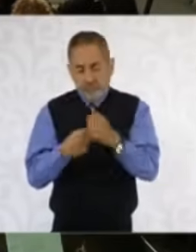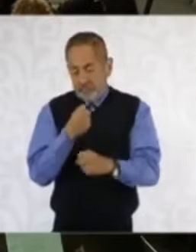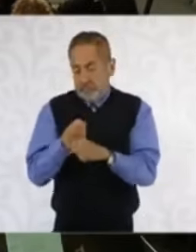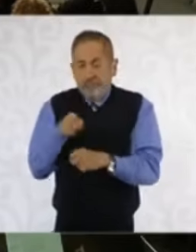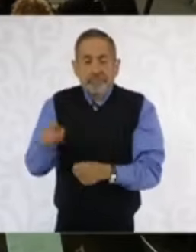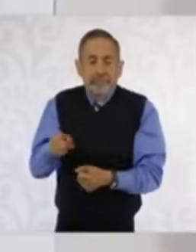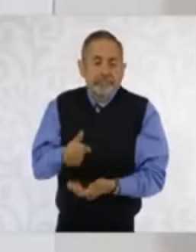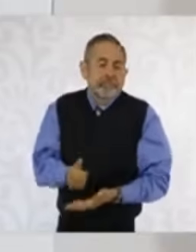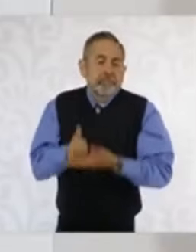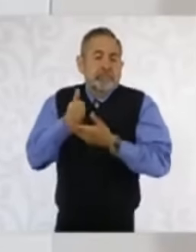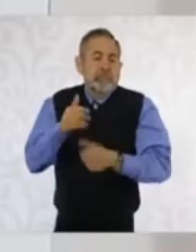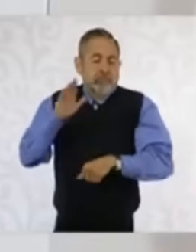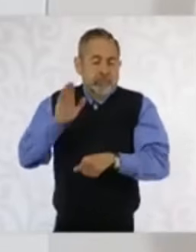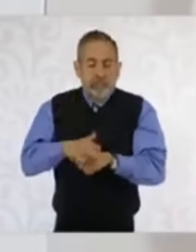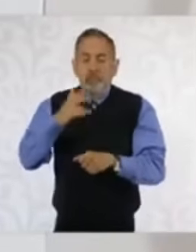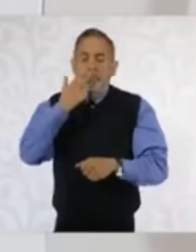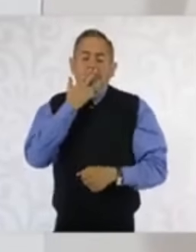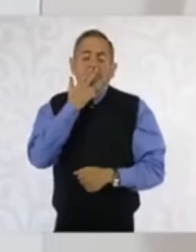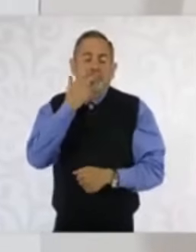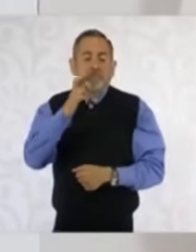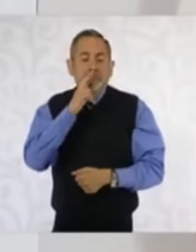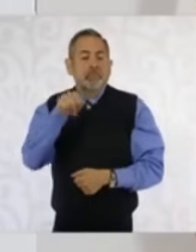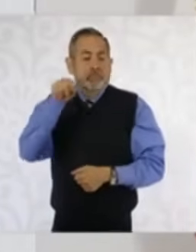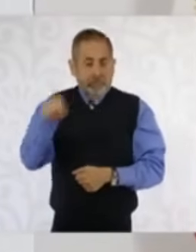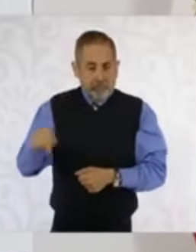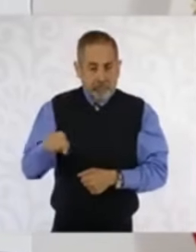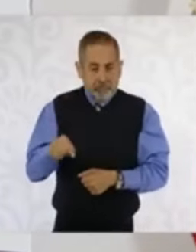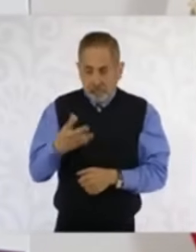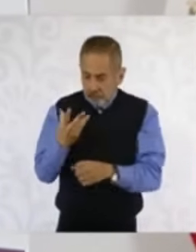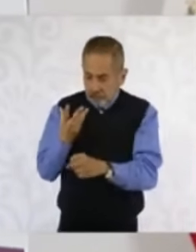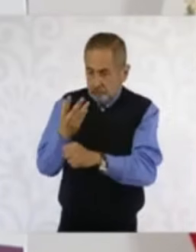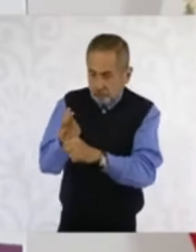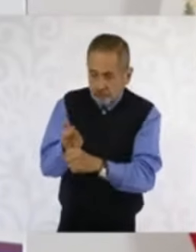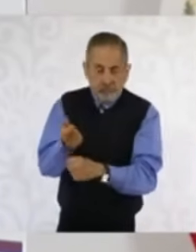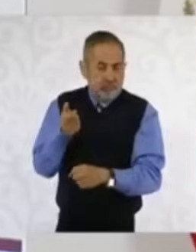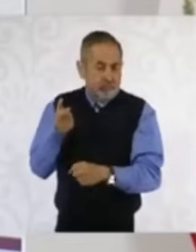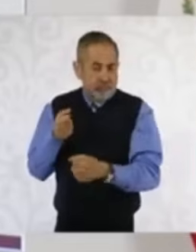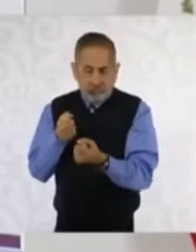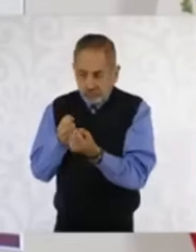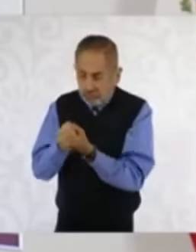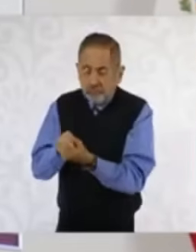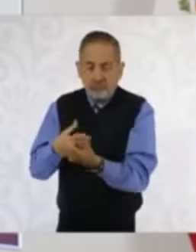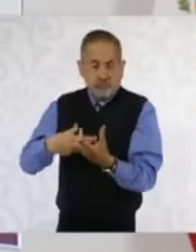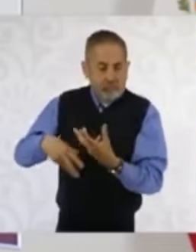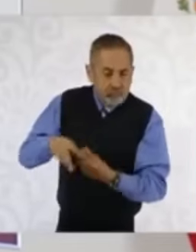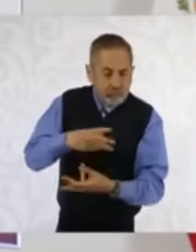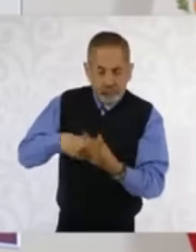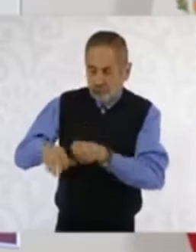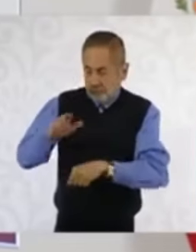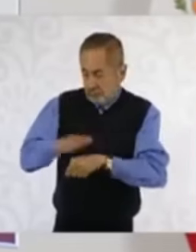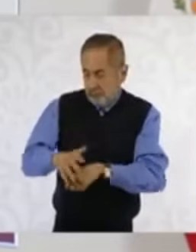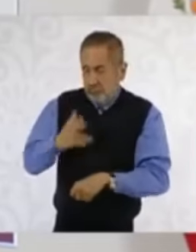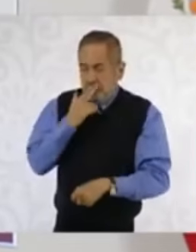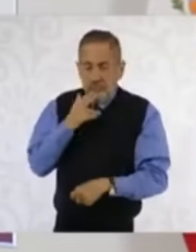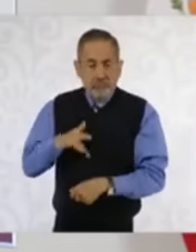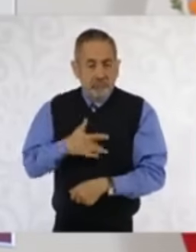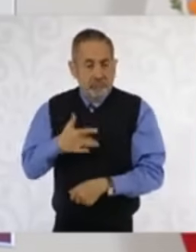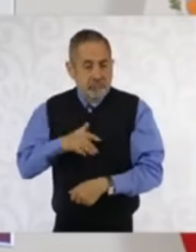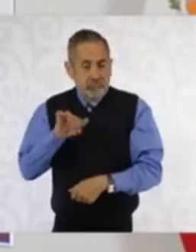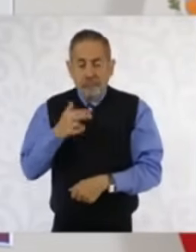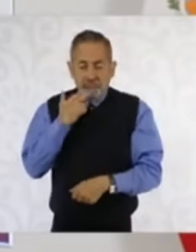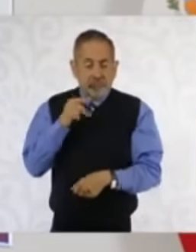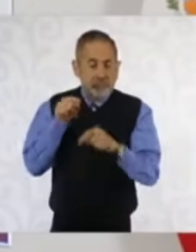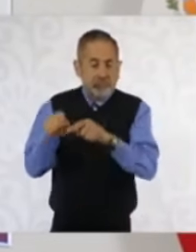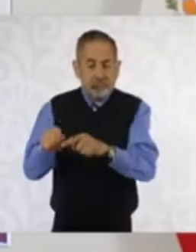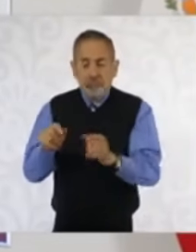los del ISSSTE. Resulta que hay una pensión mínima garantizada en el ISSSTE. También existe, pero solo aplica para las Afores, y solo